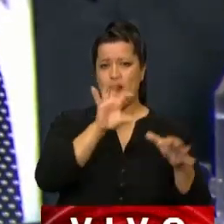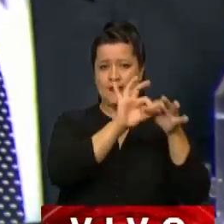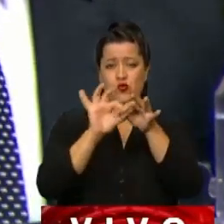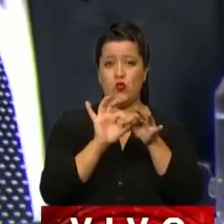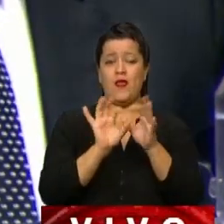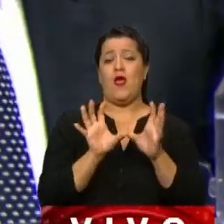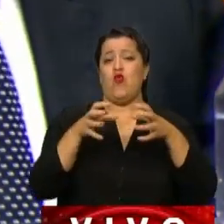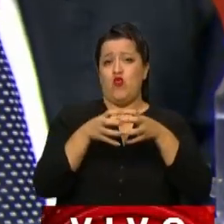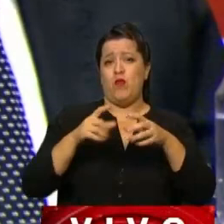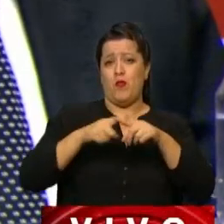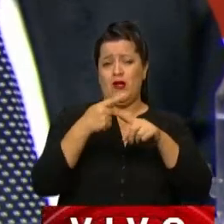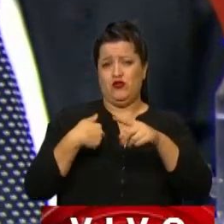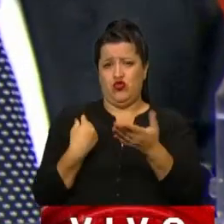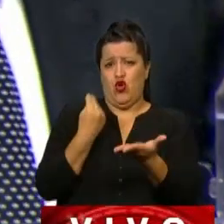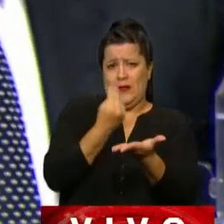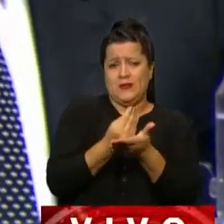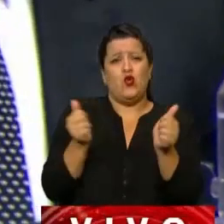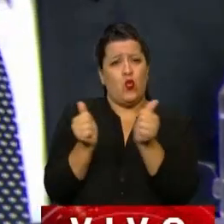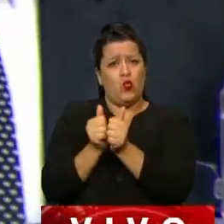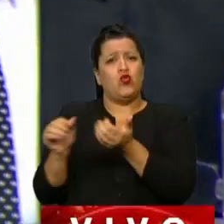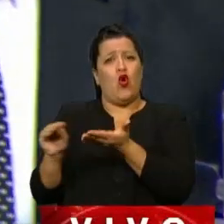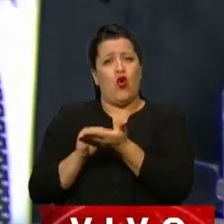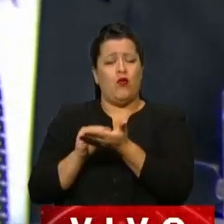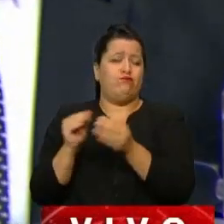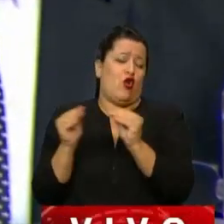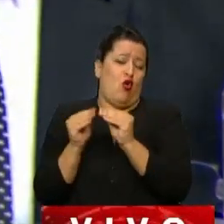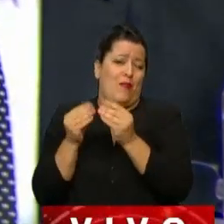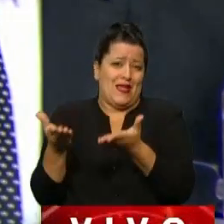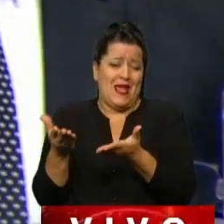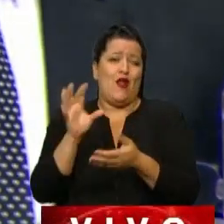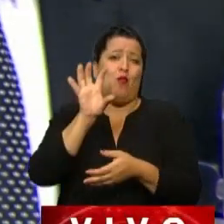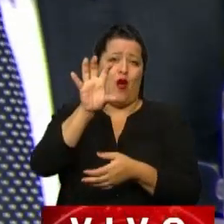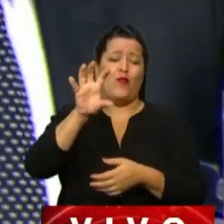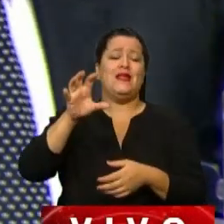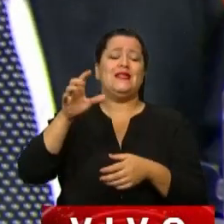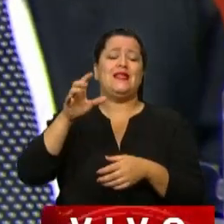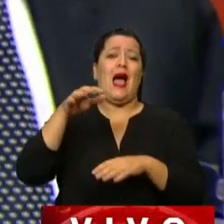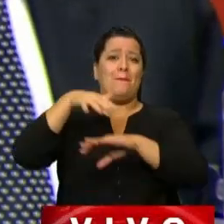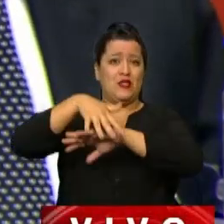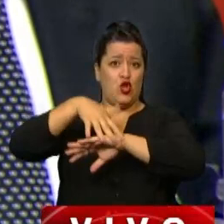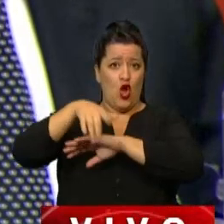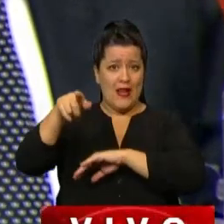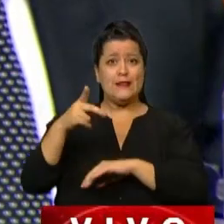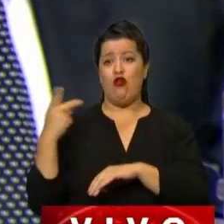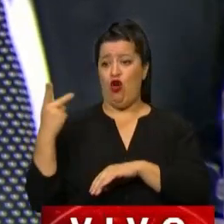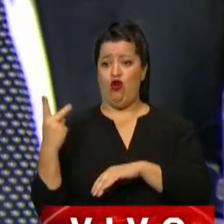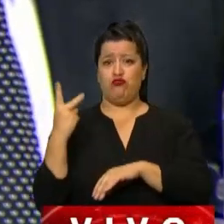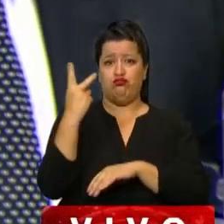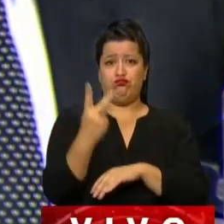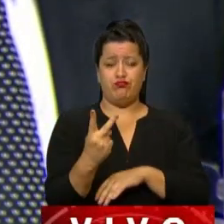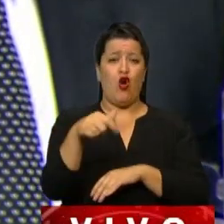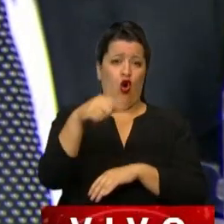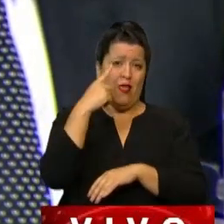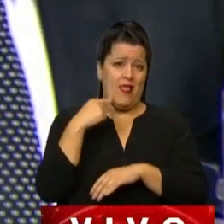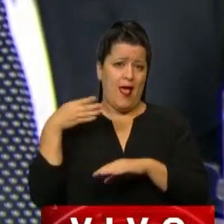que represento junto con mi compañero misionero, venimos a asistir a esta jornada,